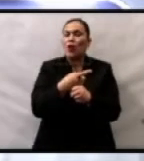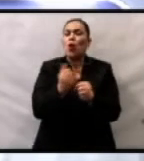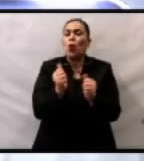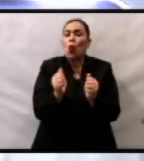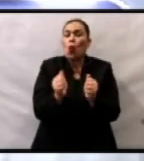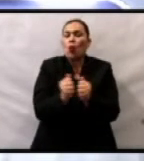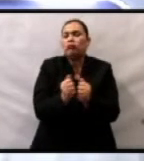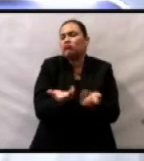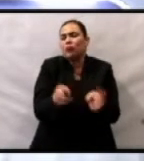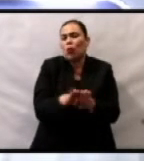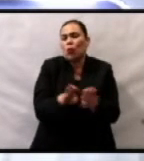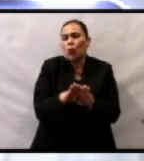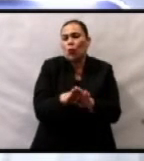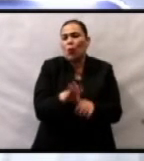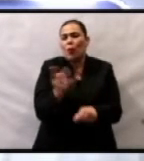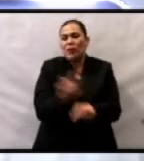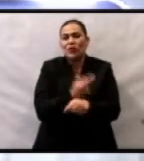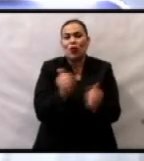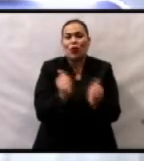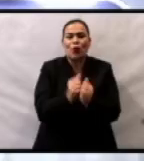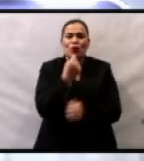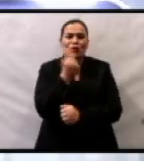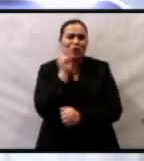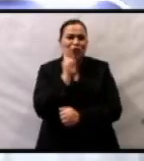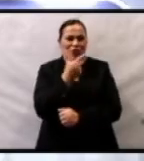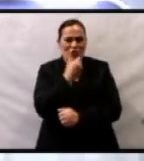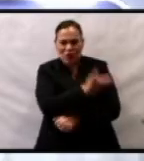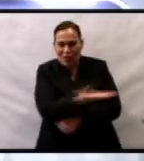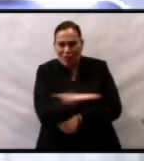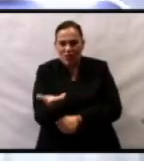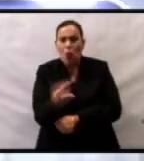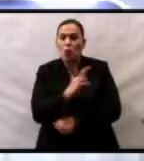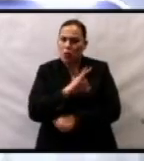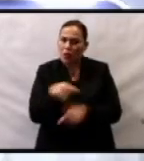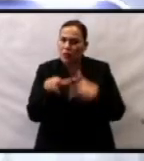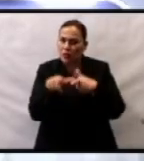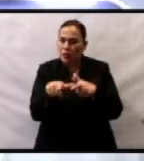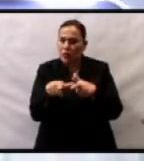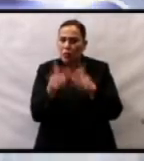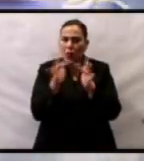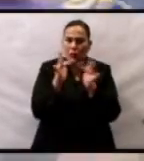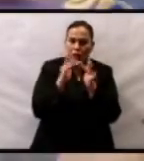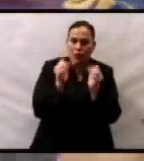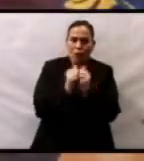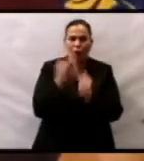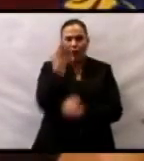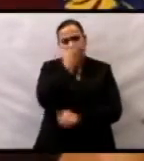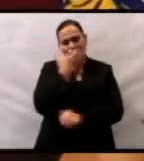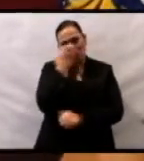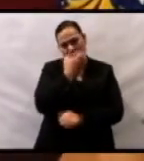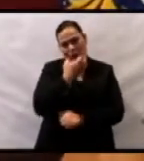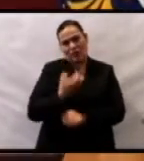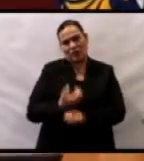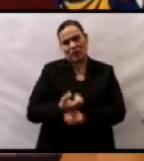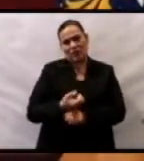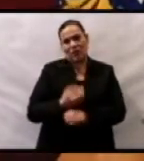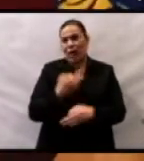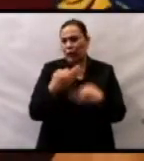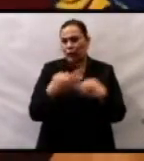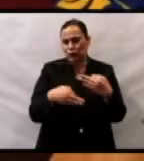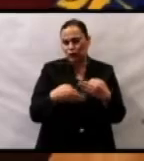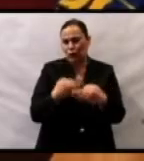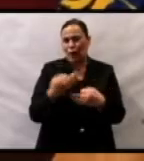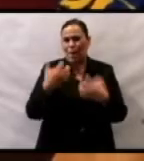ocurrió hoy en la pandemia para que las niñas y los niños pudieran seguir en una red de contacto con sus escuelas. A toda máquina,